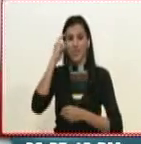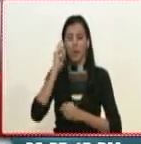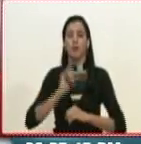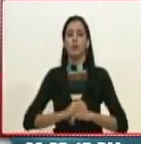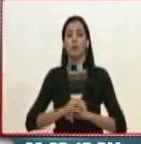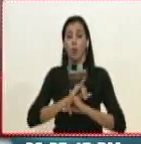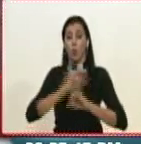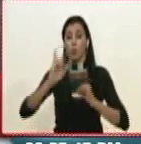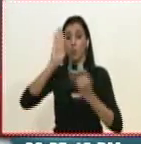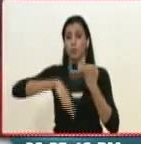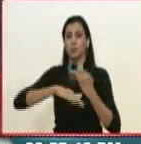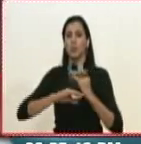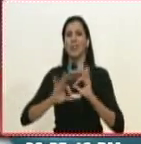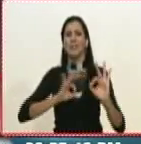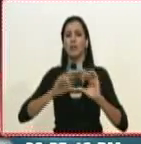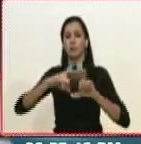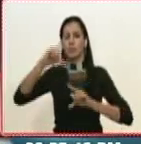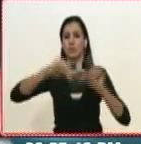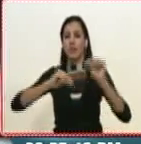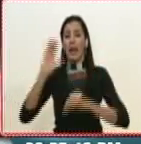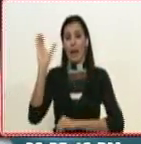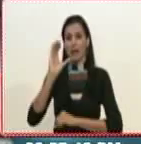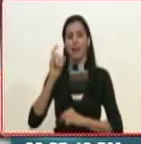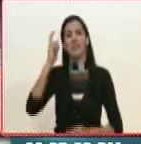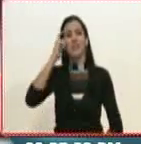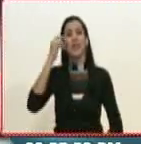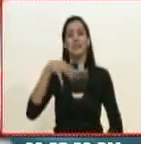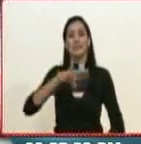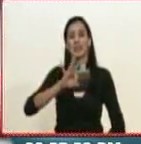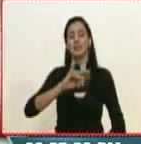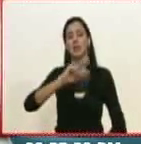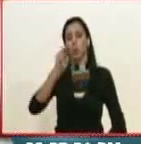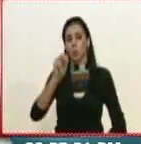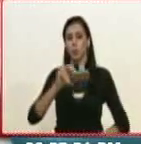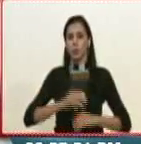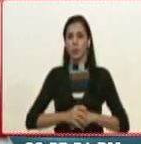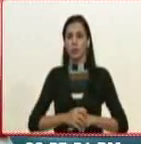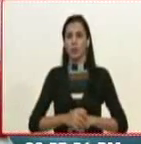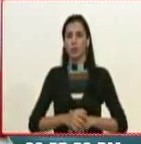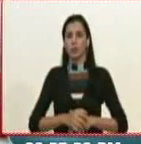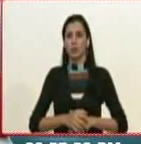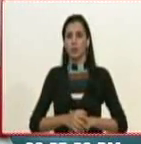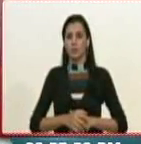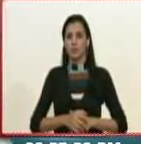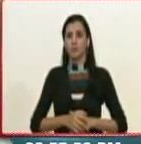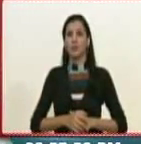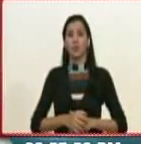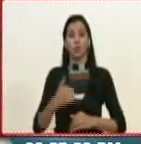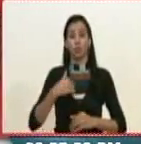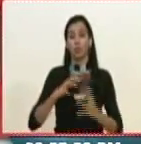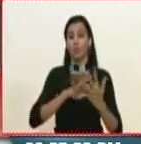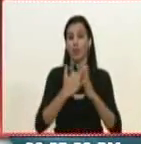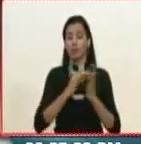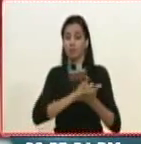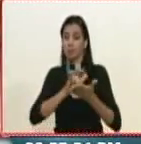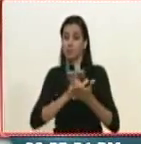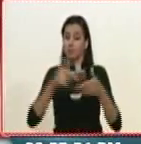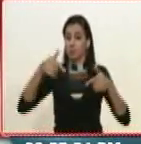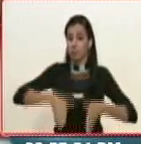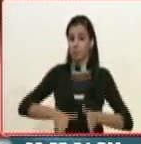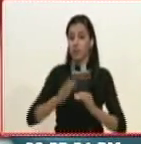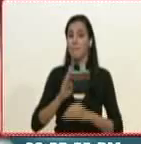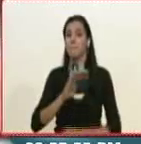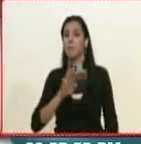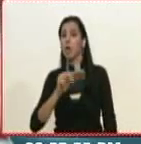en el Teatro Teresa Carreño de la ciudad de Caracas el día 13 de junio. De Chicago, el sur del Bronx, la cuna del hip hop, se va a